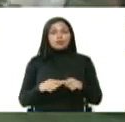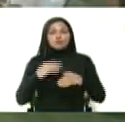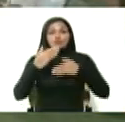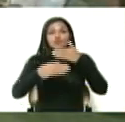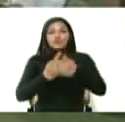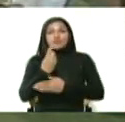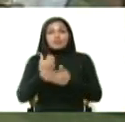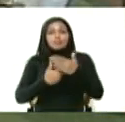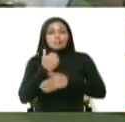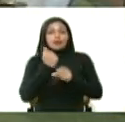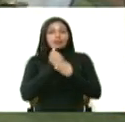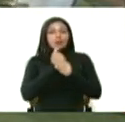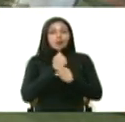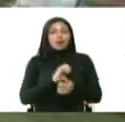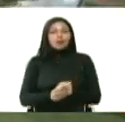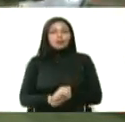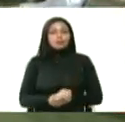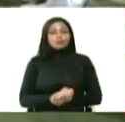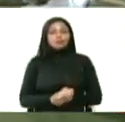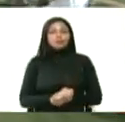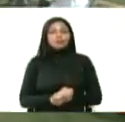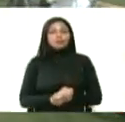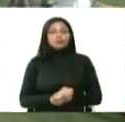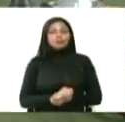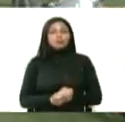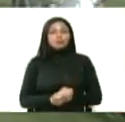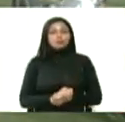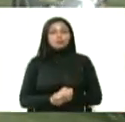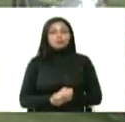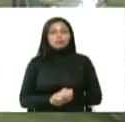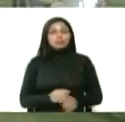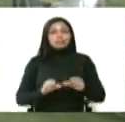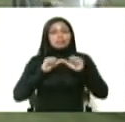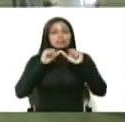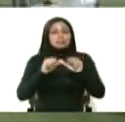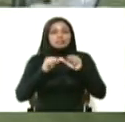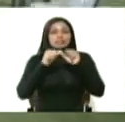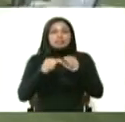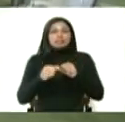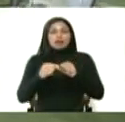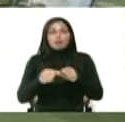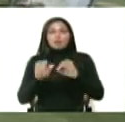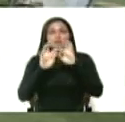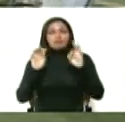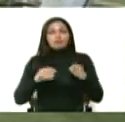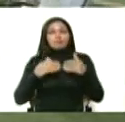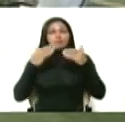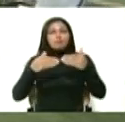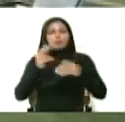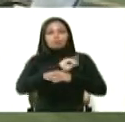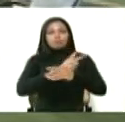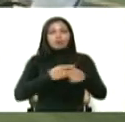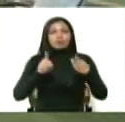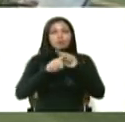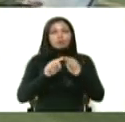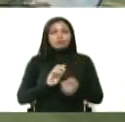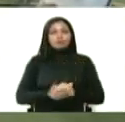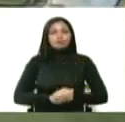hacer. Queda mucho por hacer. Mantengamos el pulso firme, fuerte.